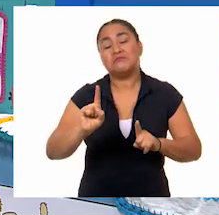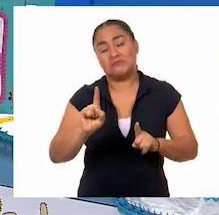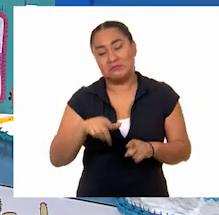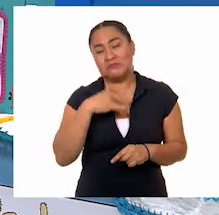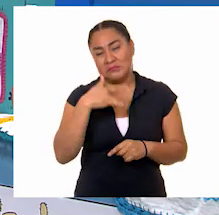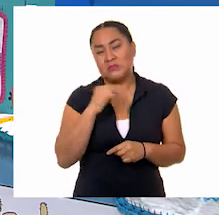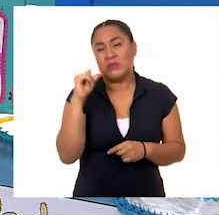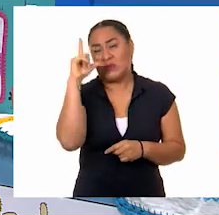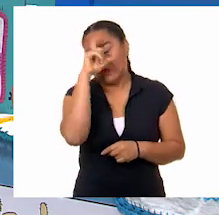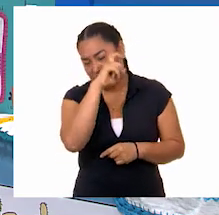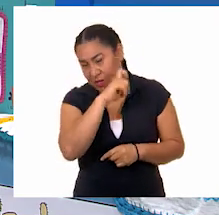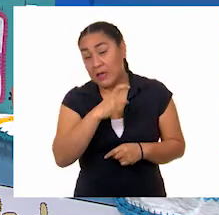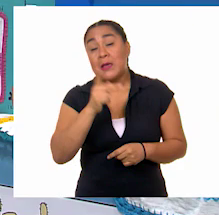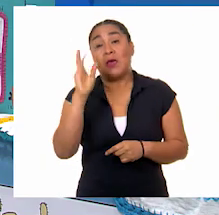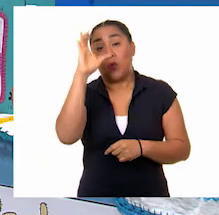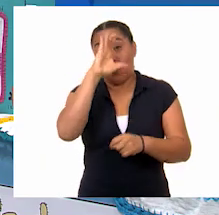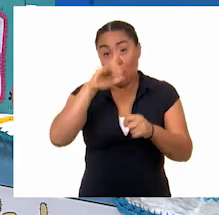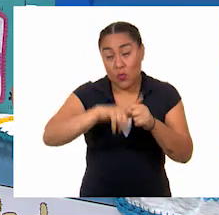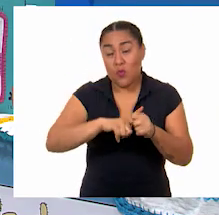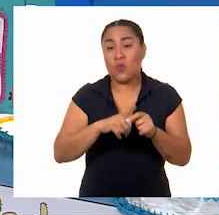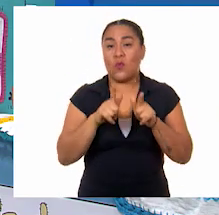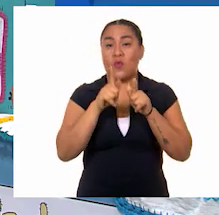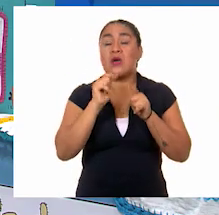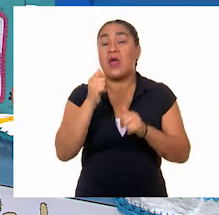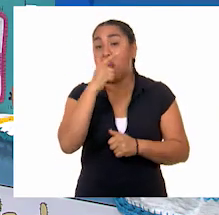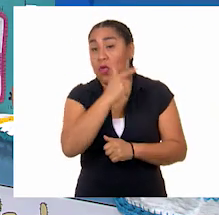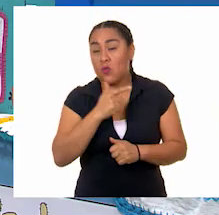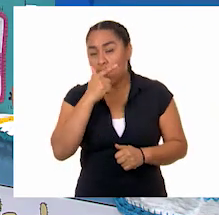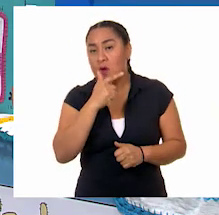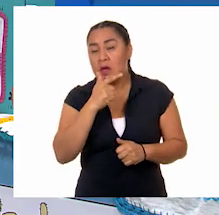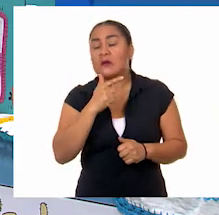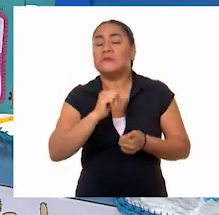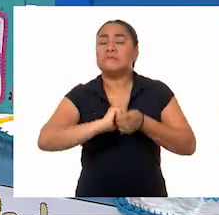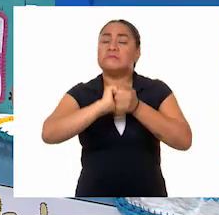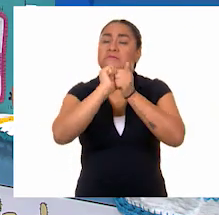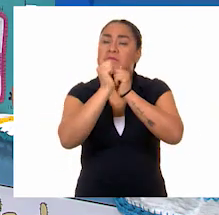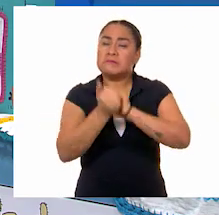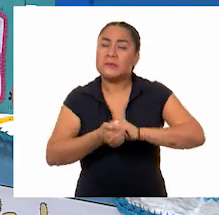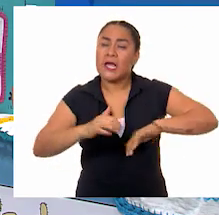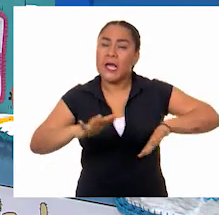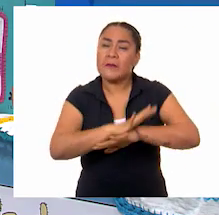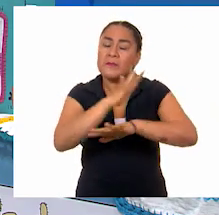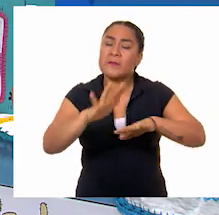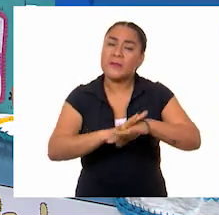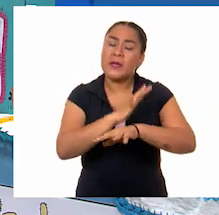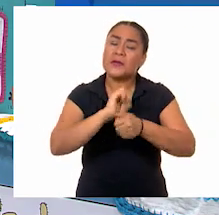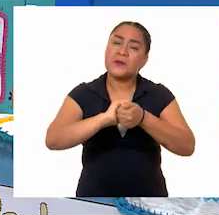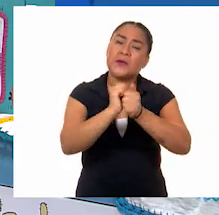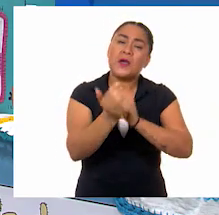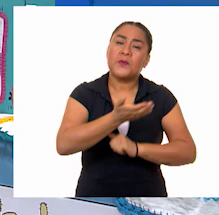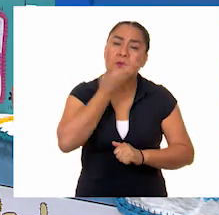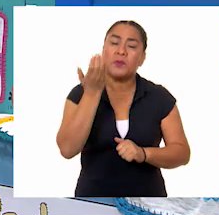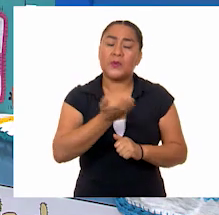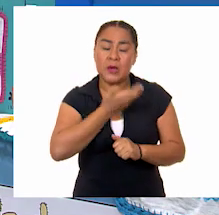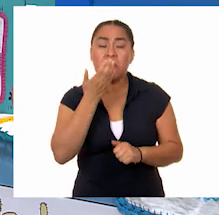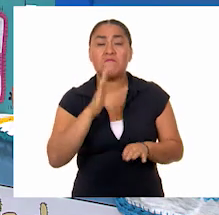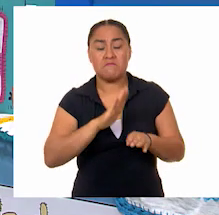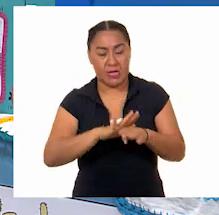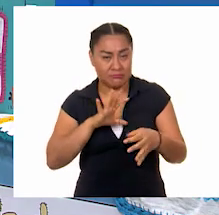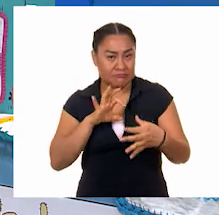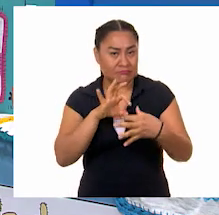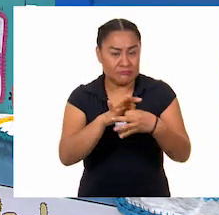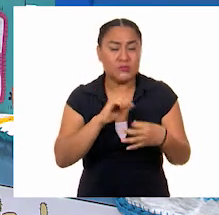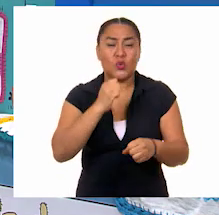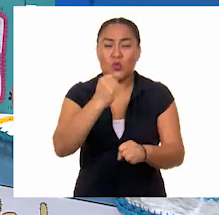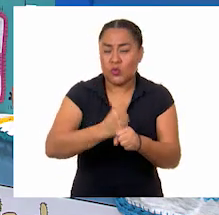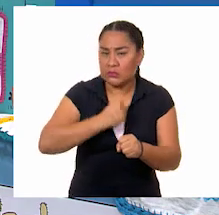como nuestra cultura y nuestra lengua son muy fuertes, nos supimos adaptarnos al cambio y hemos conservado y fortalecido nuestras